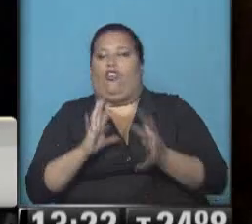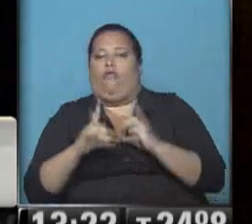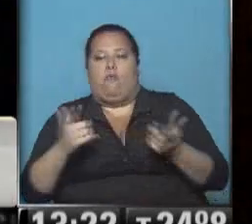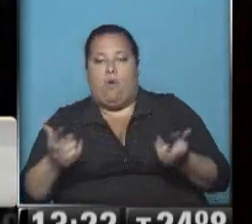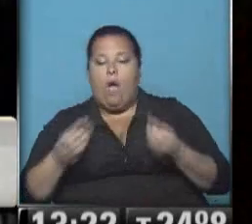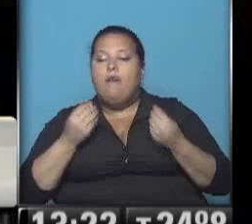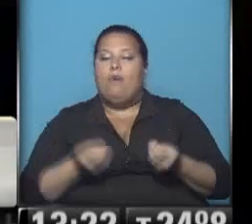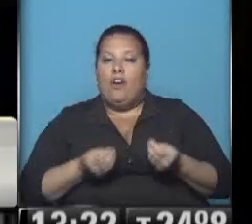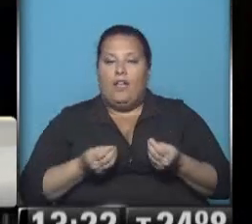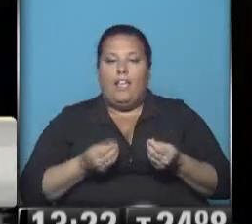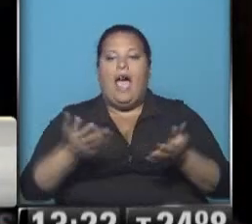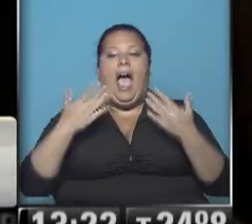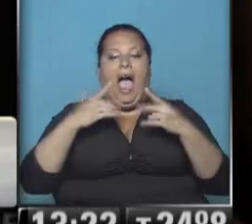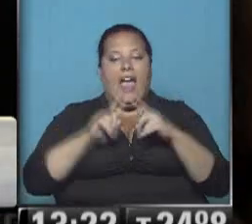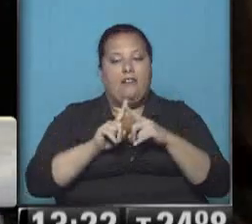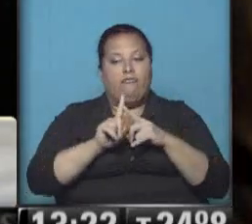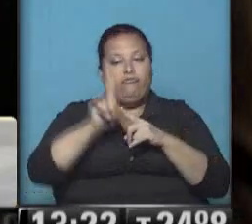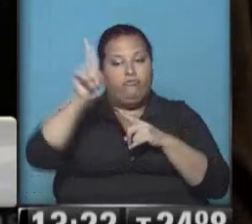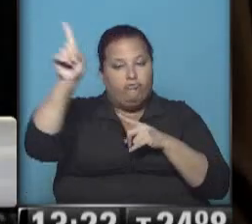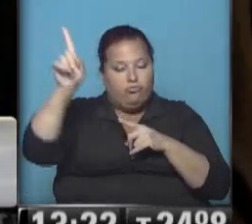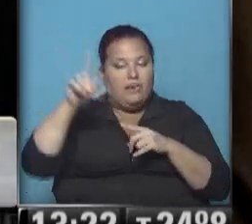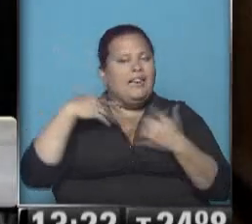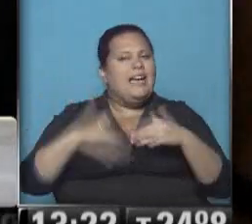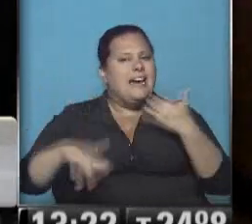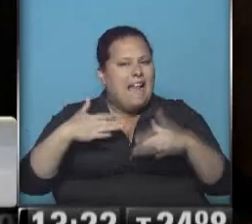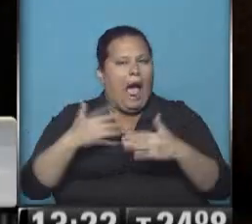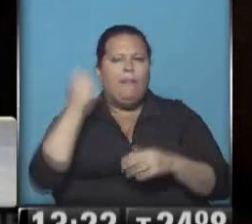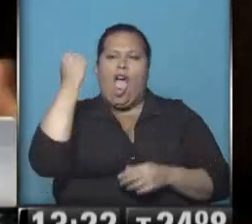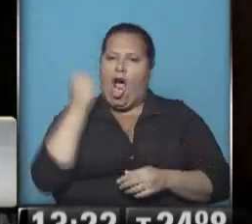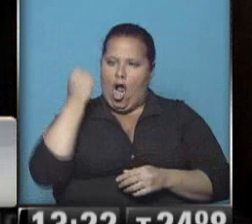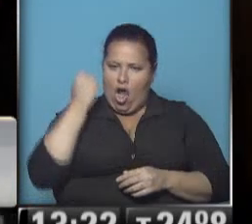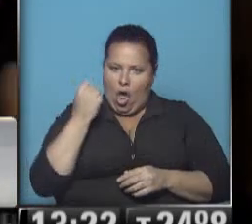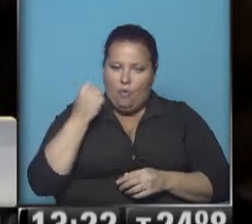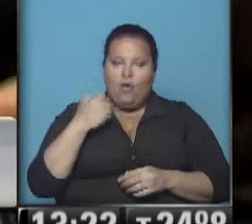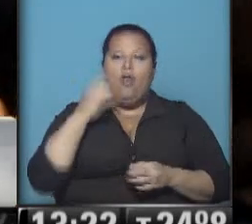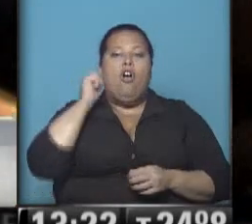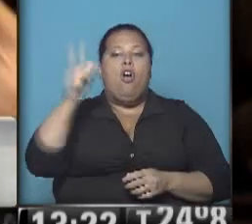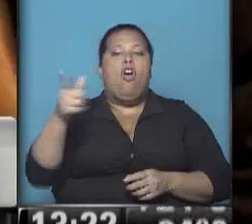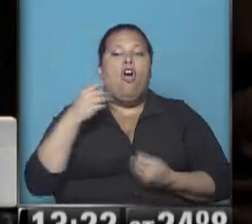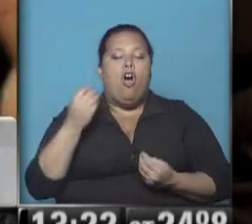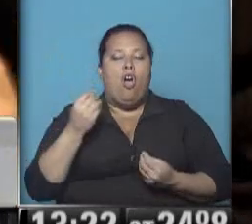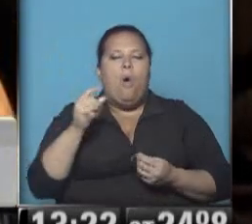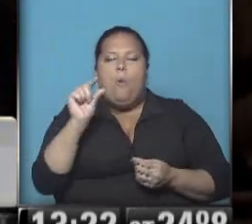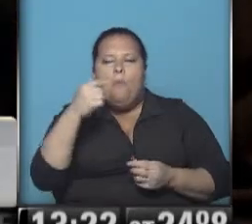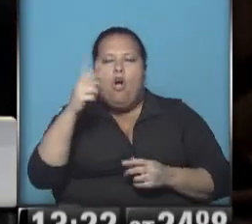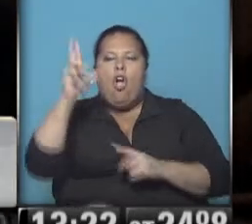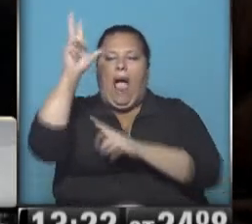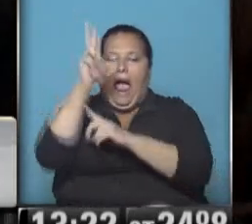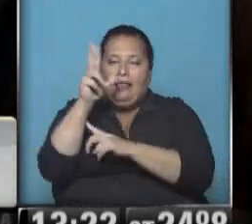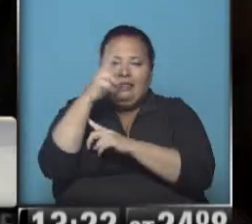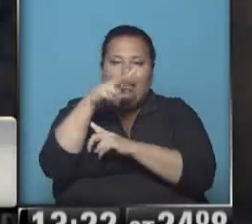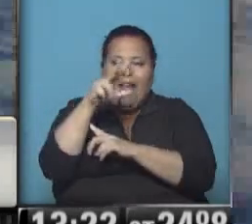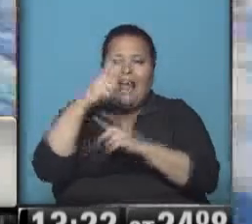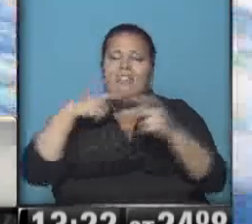porque llega por aire y es rápido y económico poder poner una pequeña antena